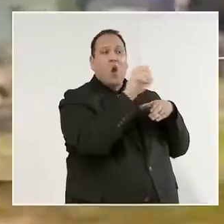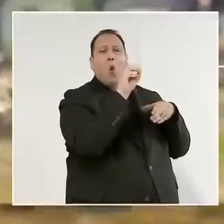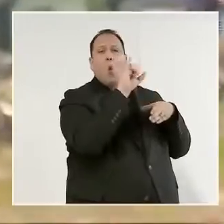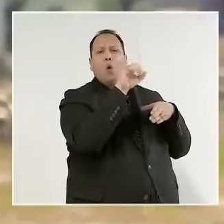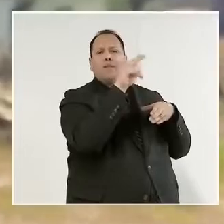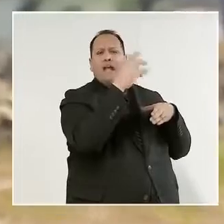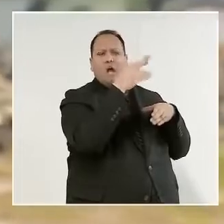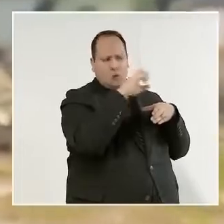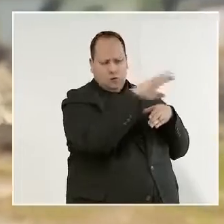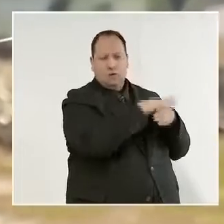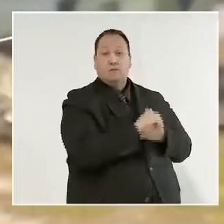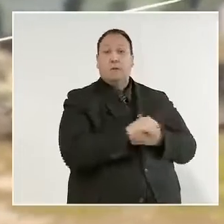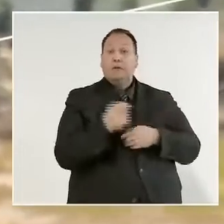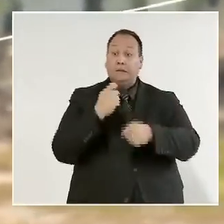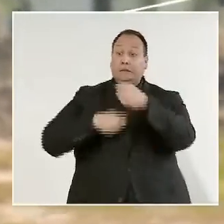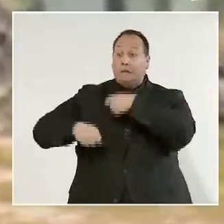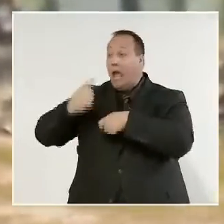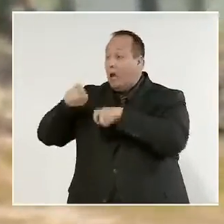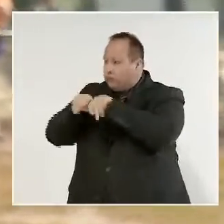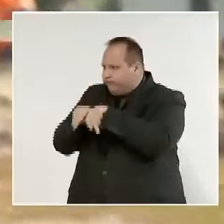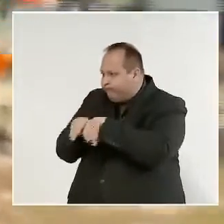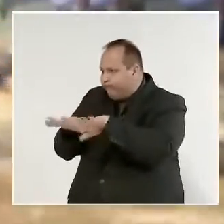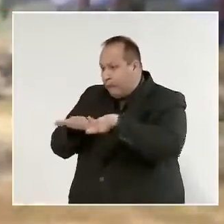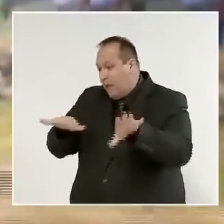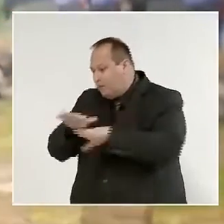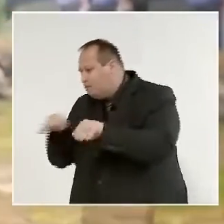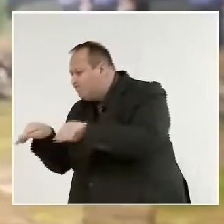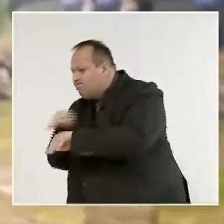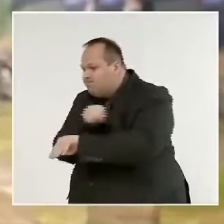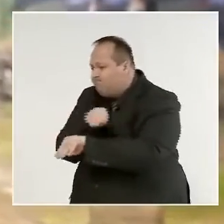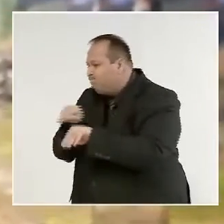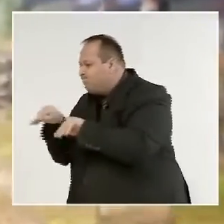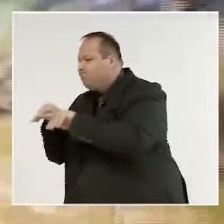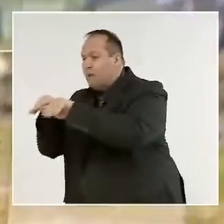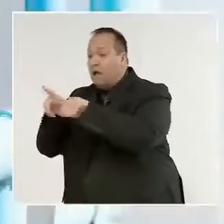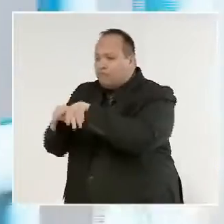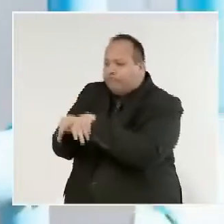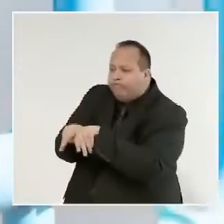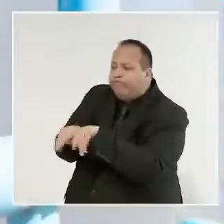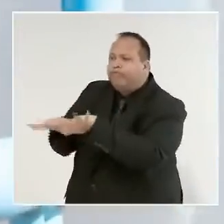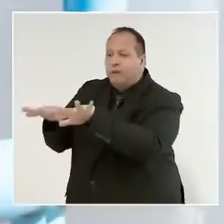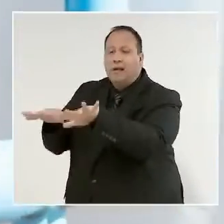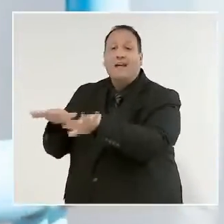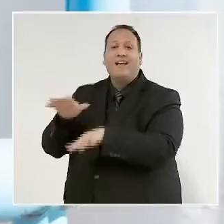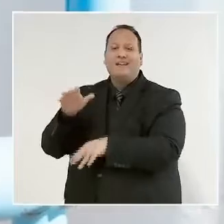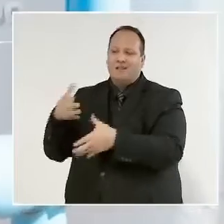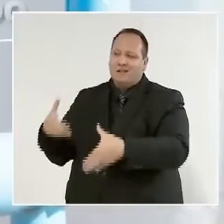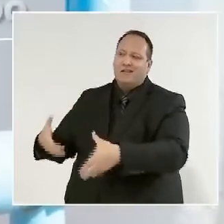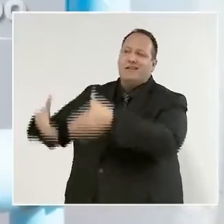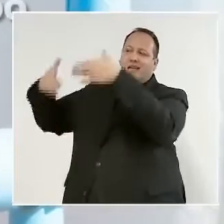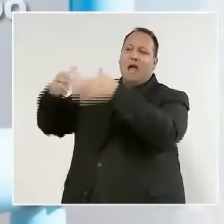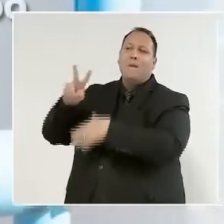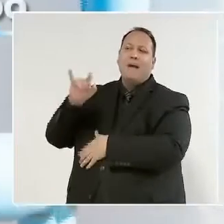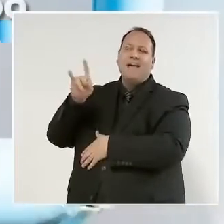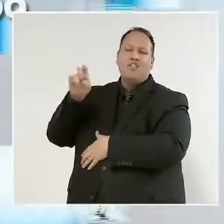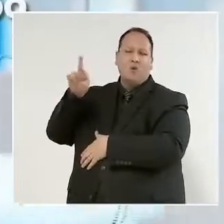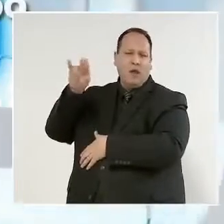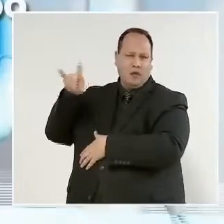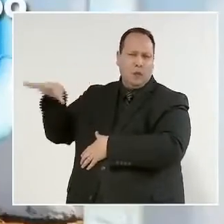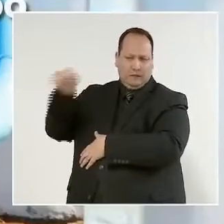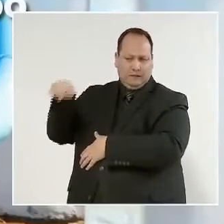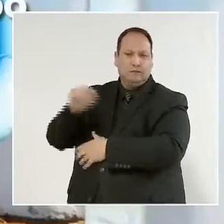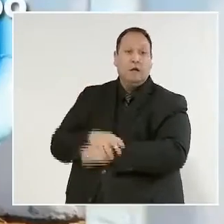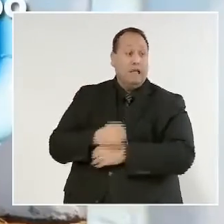de pozo profundo en Colonia San Rafael, Ojos Negros. Reubicación de líneas de agua potable, de alimentación